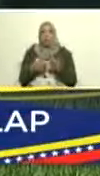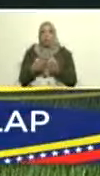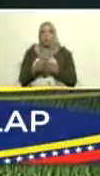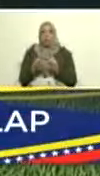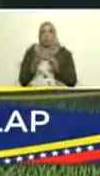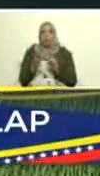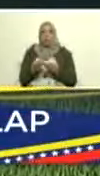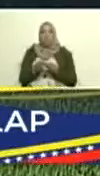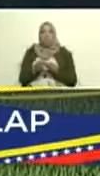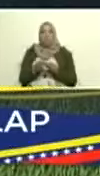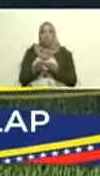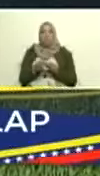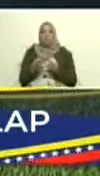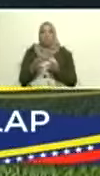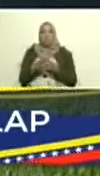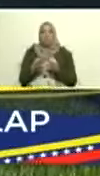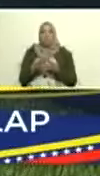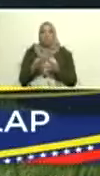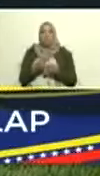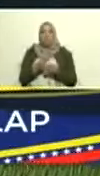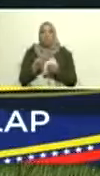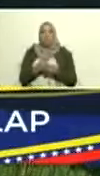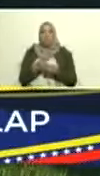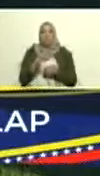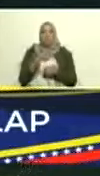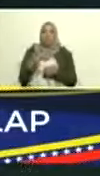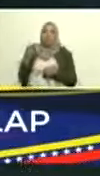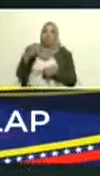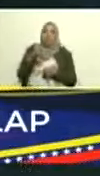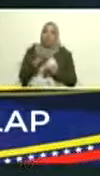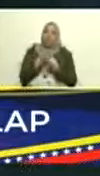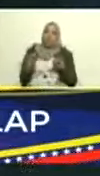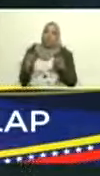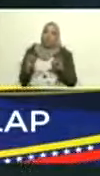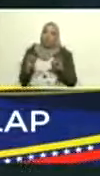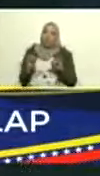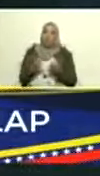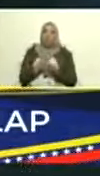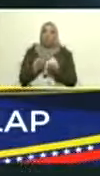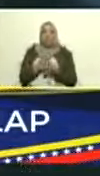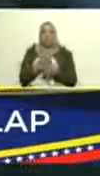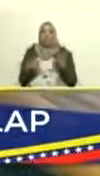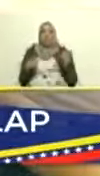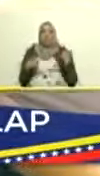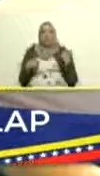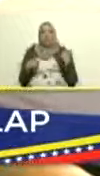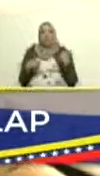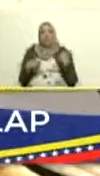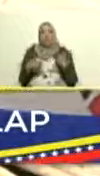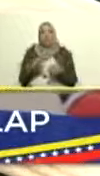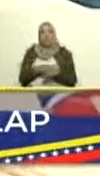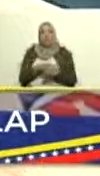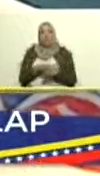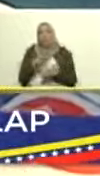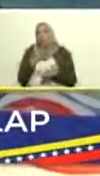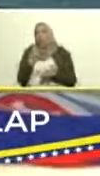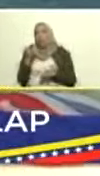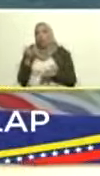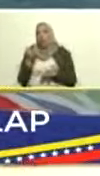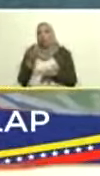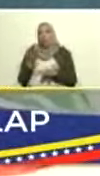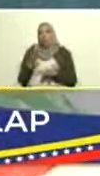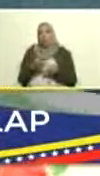arma de la época de la independencia, pero en el argot venezolano lo utilizamos, presidente, para decir que es el mejor equipo, el